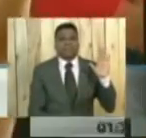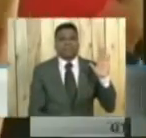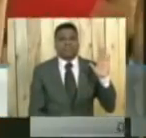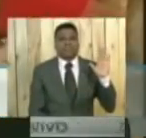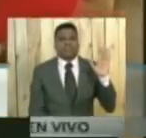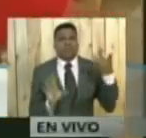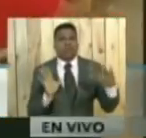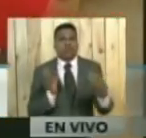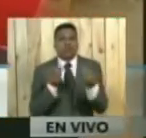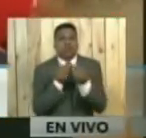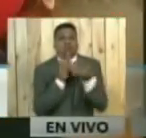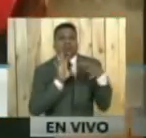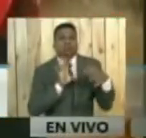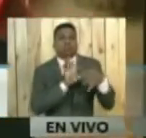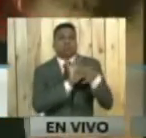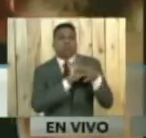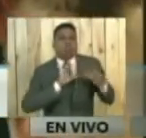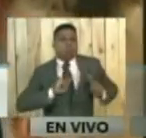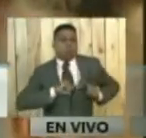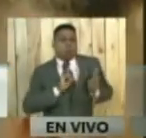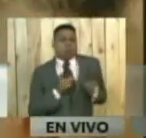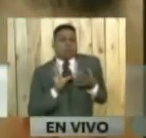y unidos de corazón,